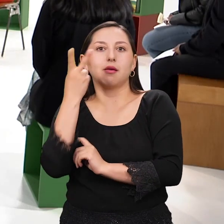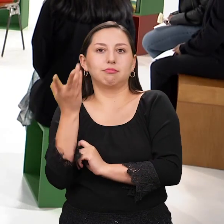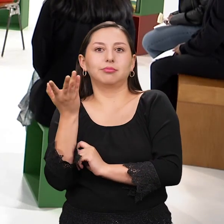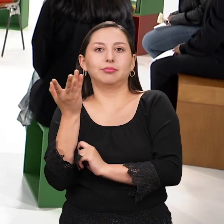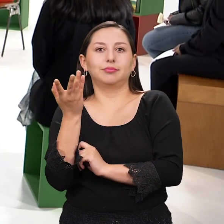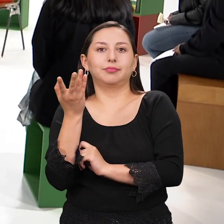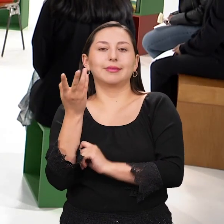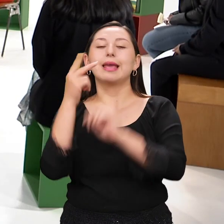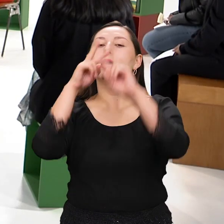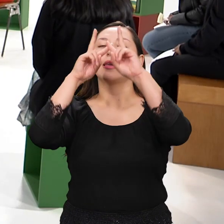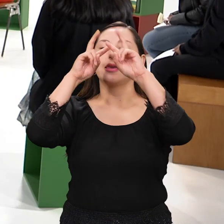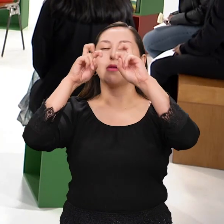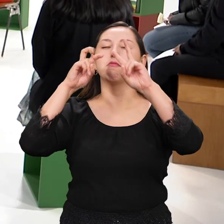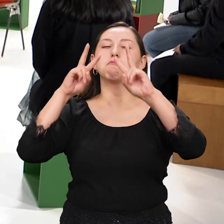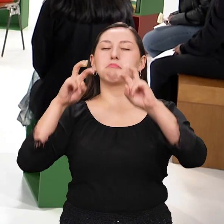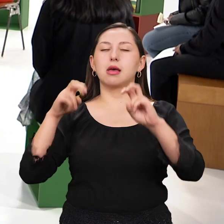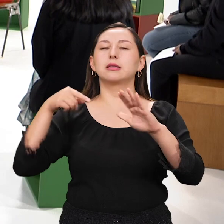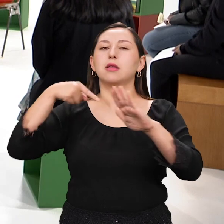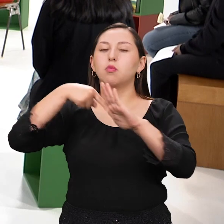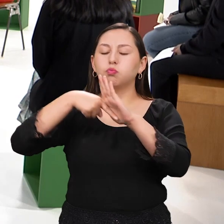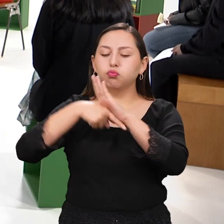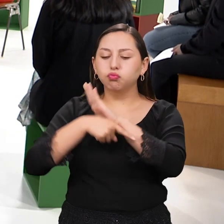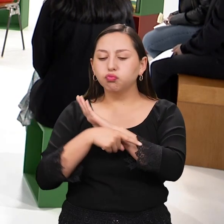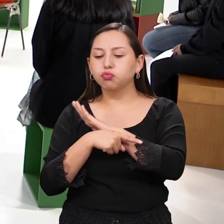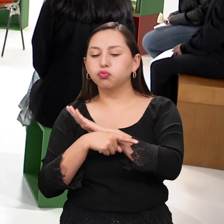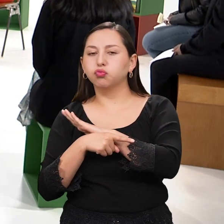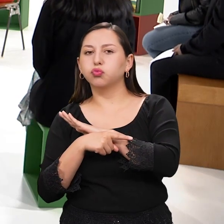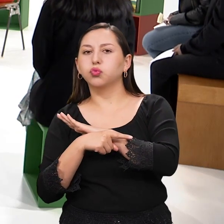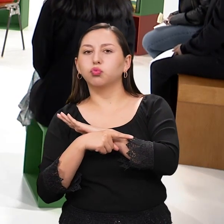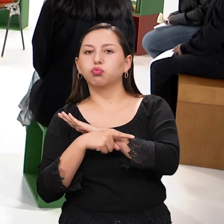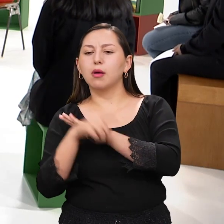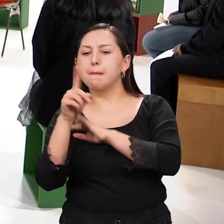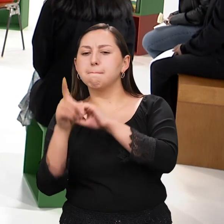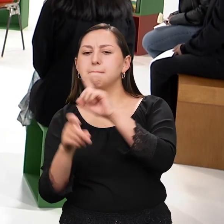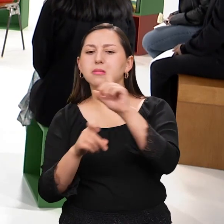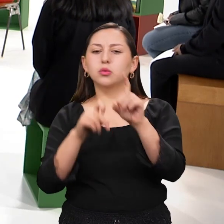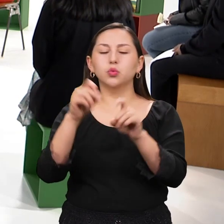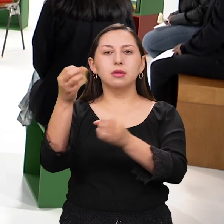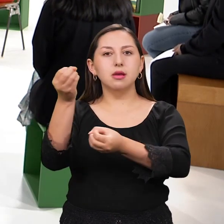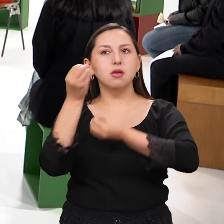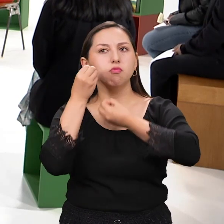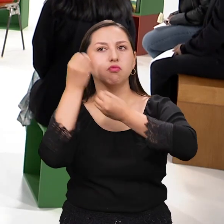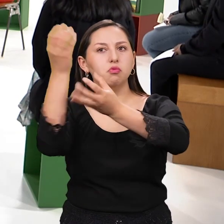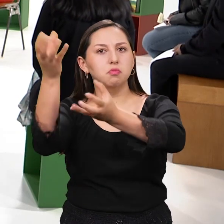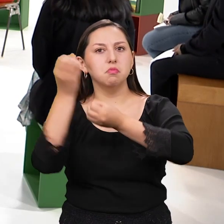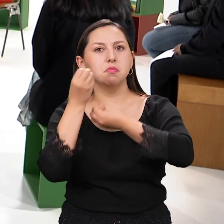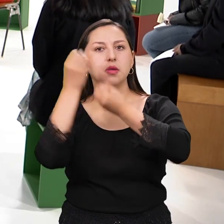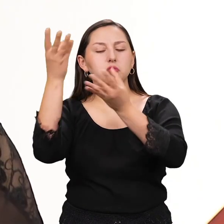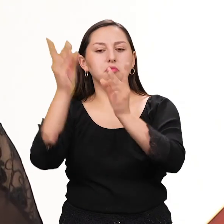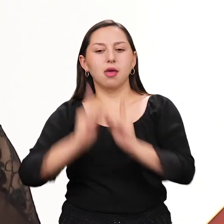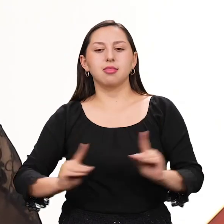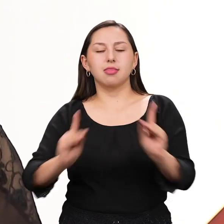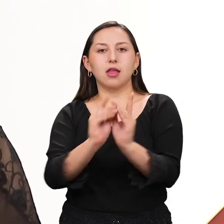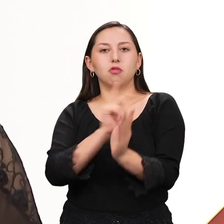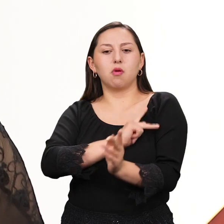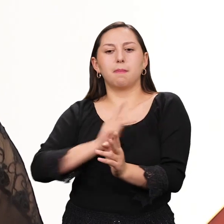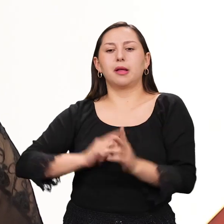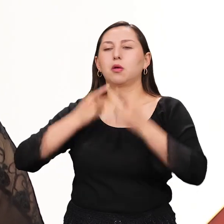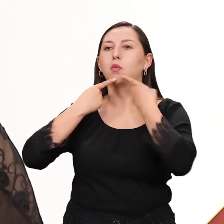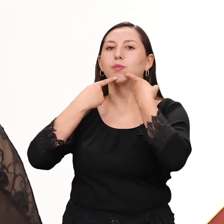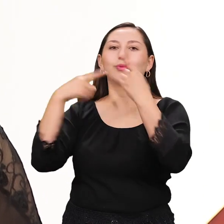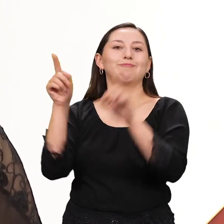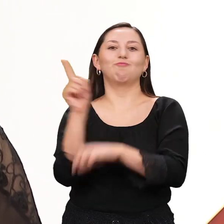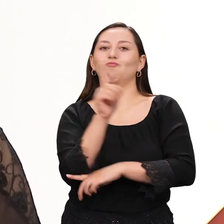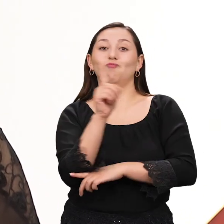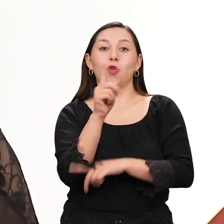poco a investigar, como mencionas, un poco consultar y ver qué estamos haciendo y qué información estamos también proporcionando. Hablemos